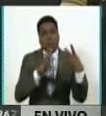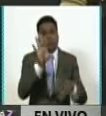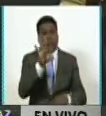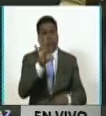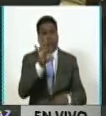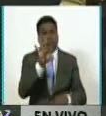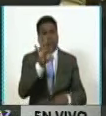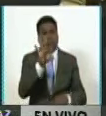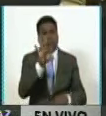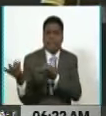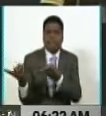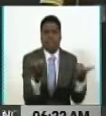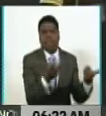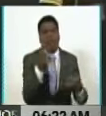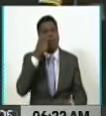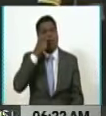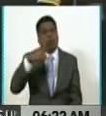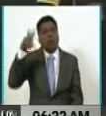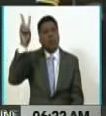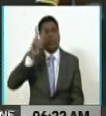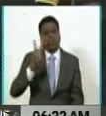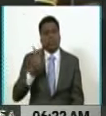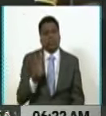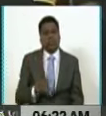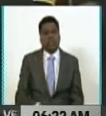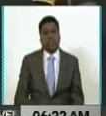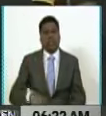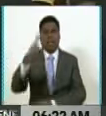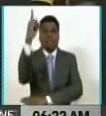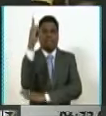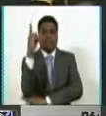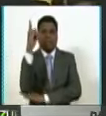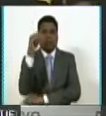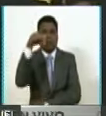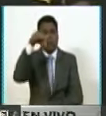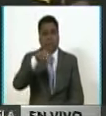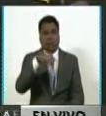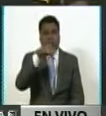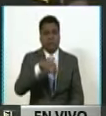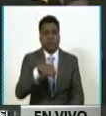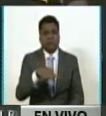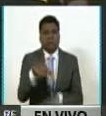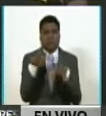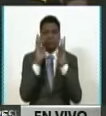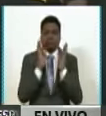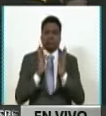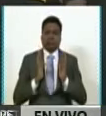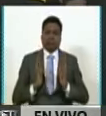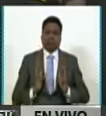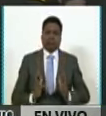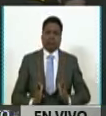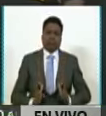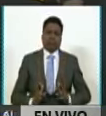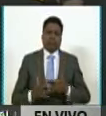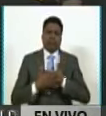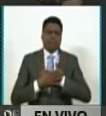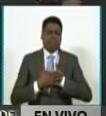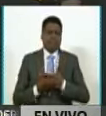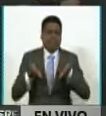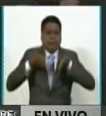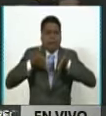profundo bolívar, desde el Panteón Nacional donde reposan sus restos, a levantar hoy